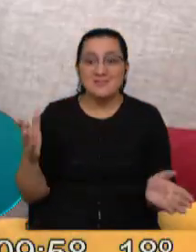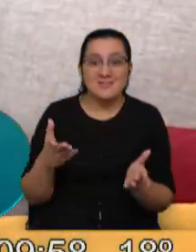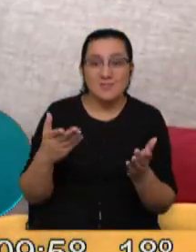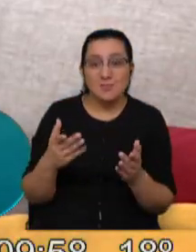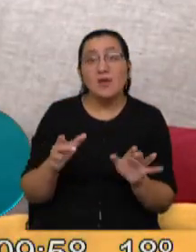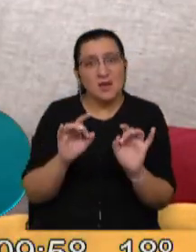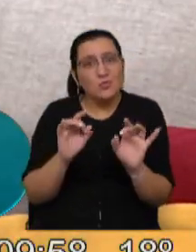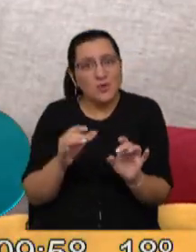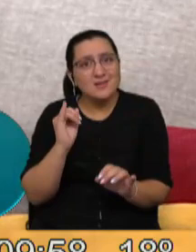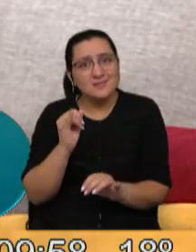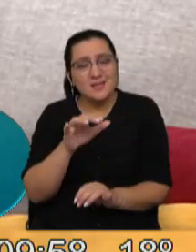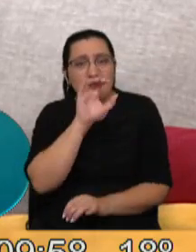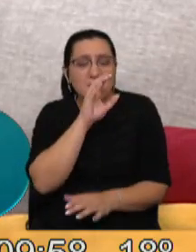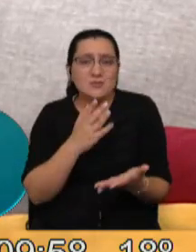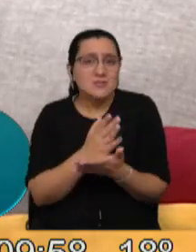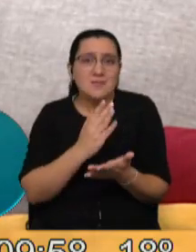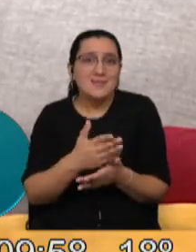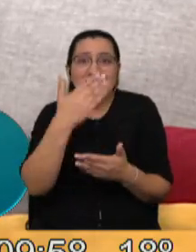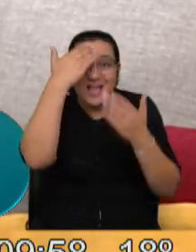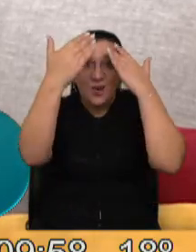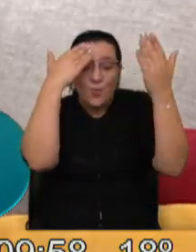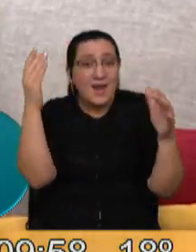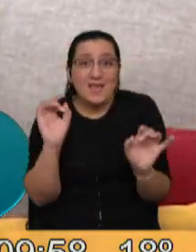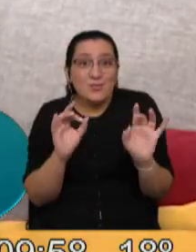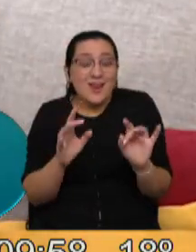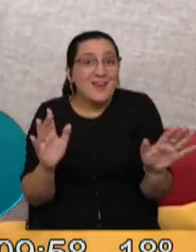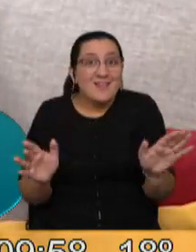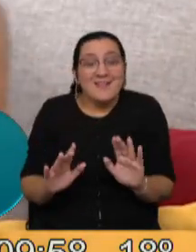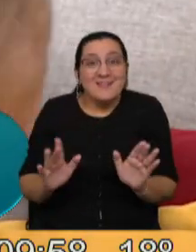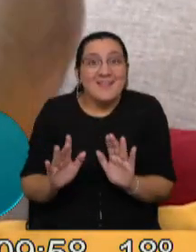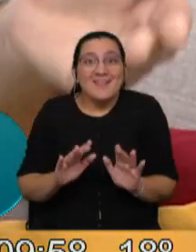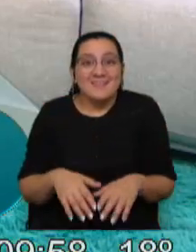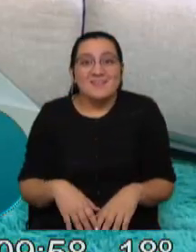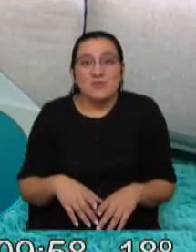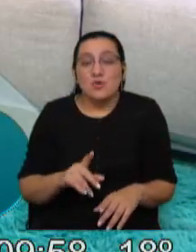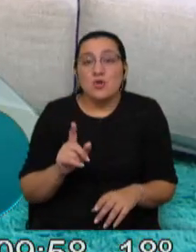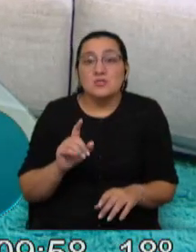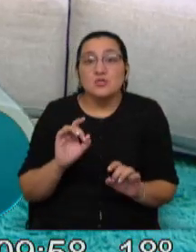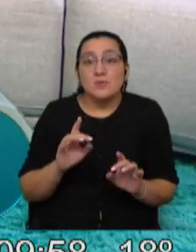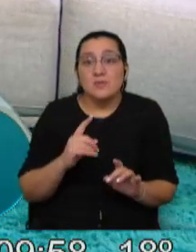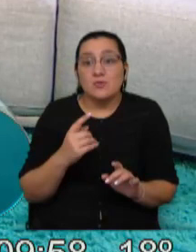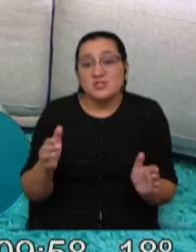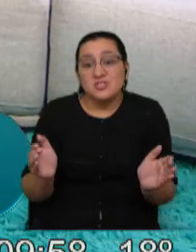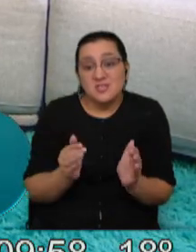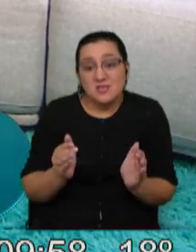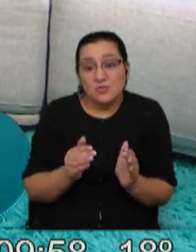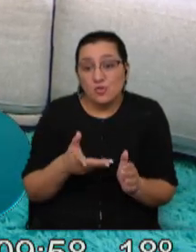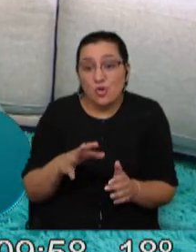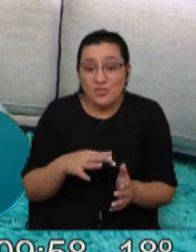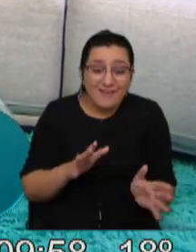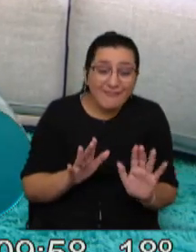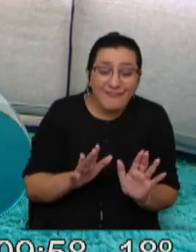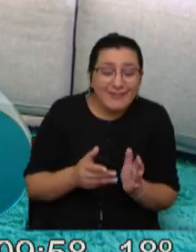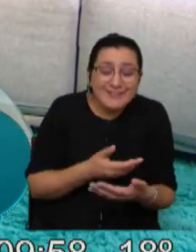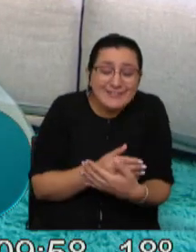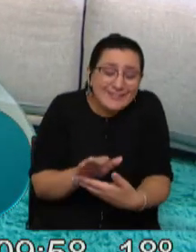es natural el saludo en los perros. El tema es que, en realidad, nosotros no es que lo hagamos una vez sola cuando es cachorro. Lo hacemos cuando es chiquitito. Claro. Lo hacemos todos los días